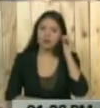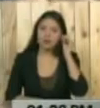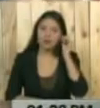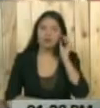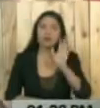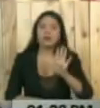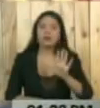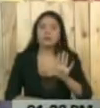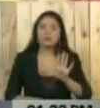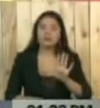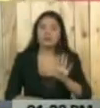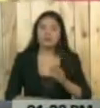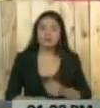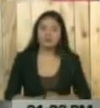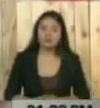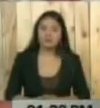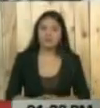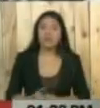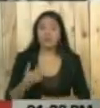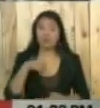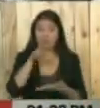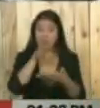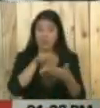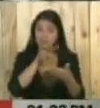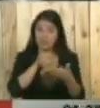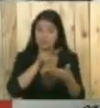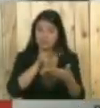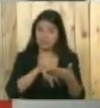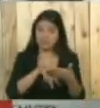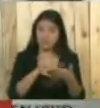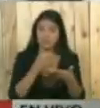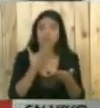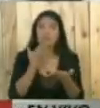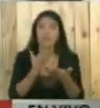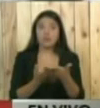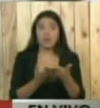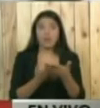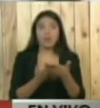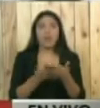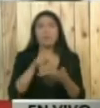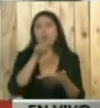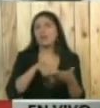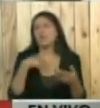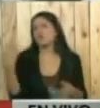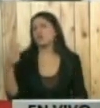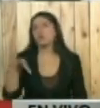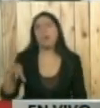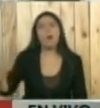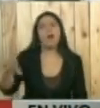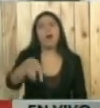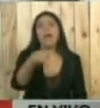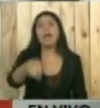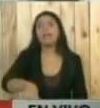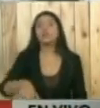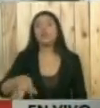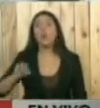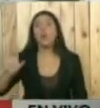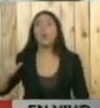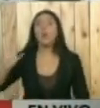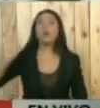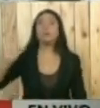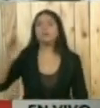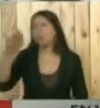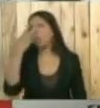Bueno, hermano, yo voy a leer una proclama que hemos leído en todos lados, porque esto no es un juramento cualquiera.